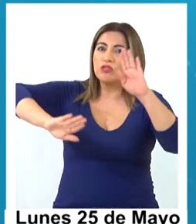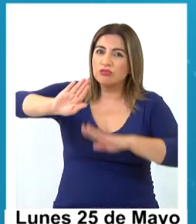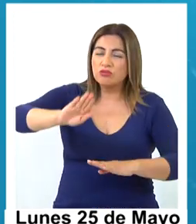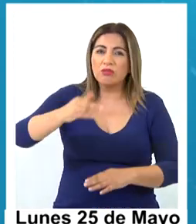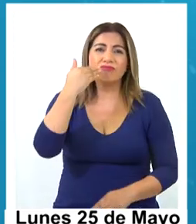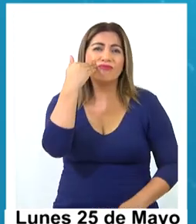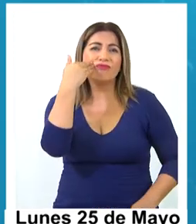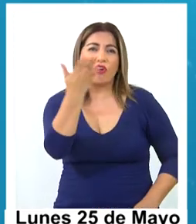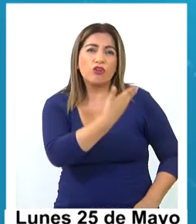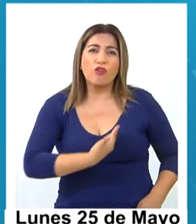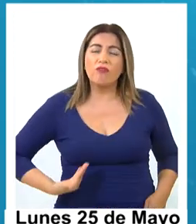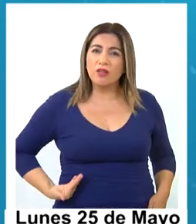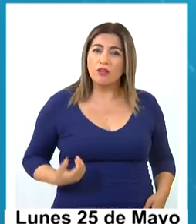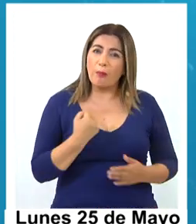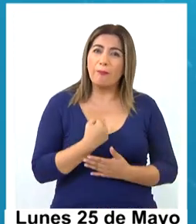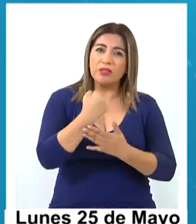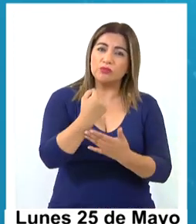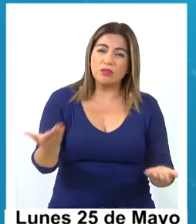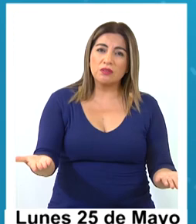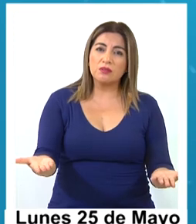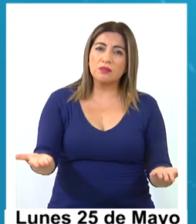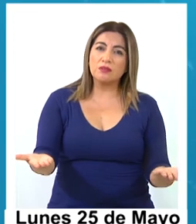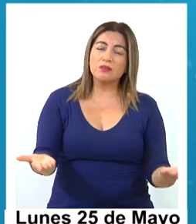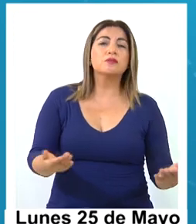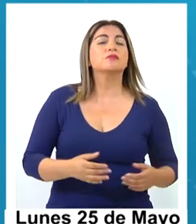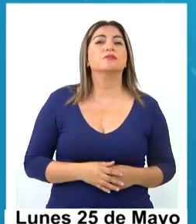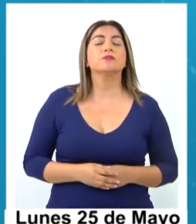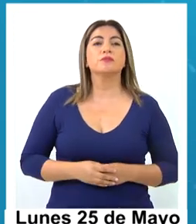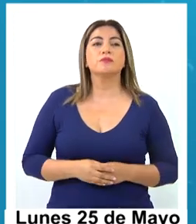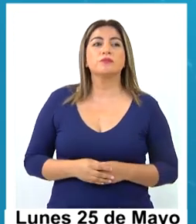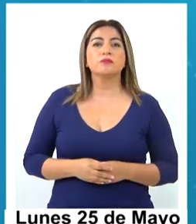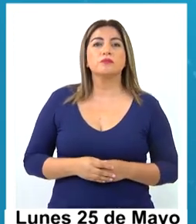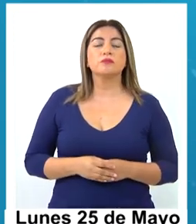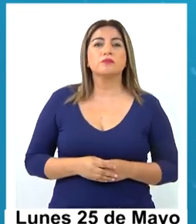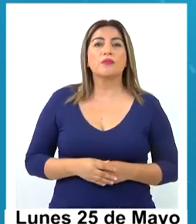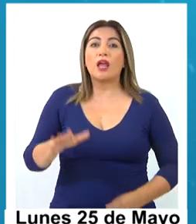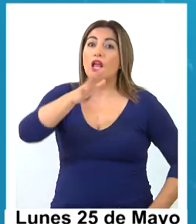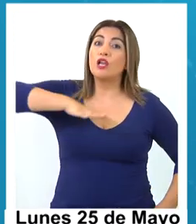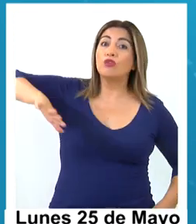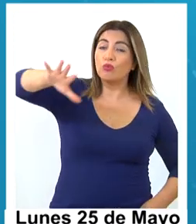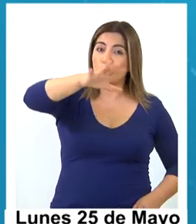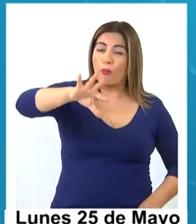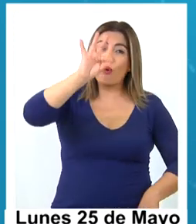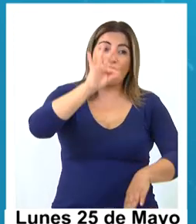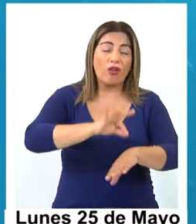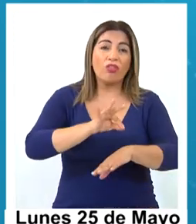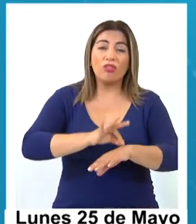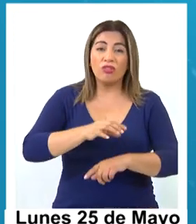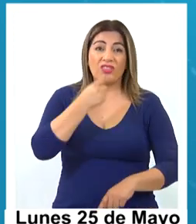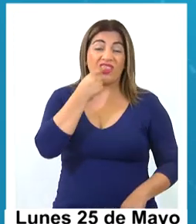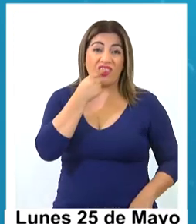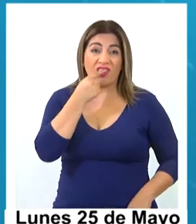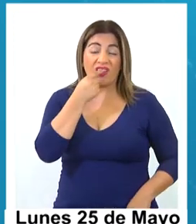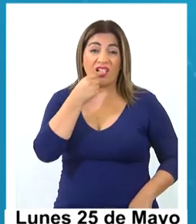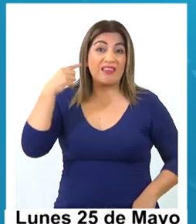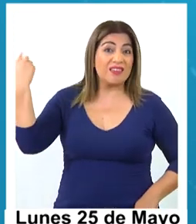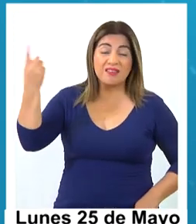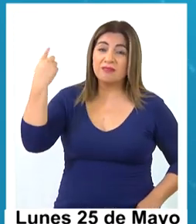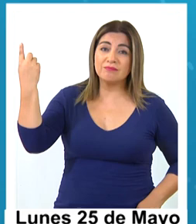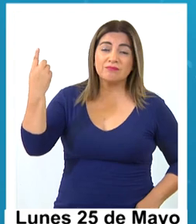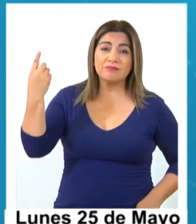protección que esté generando de parte del gobierno para poder ayudar en esto la comunidad odontológica en general